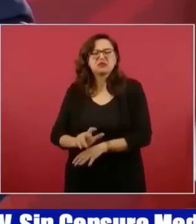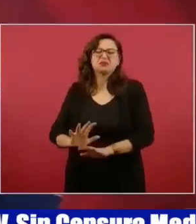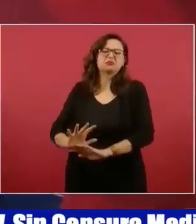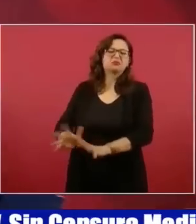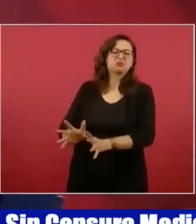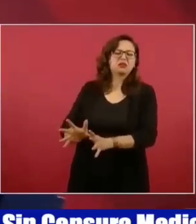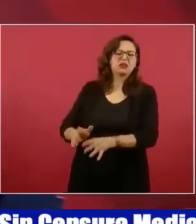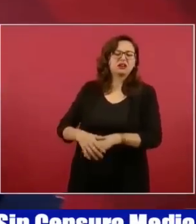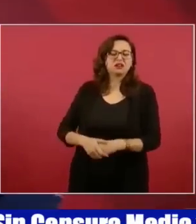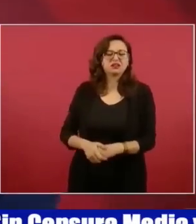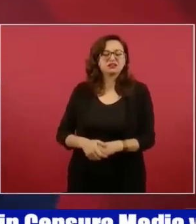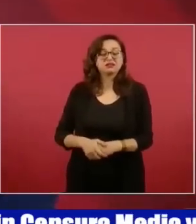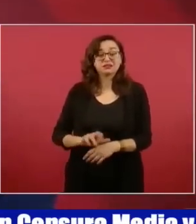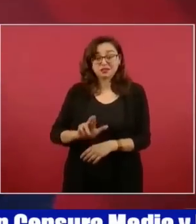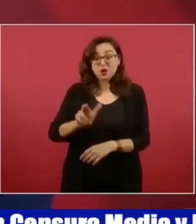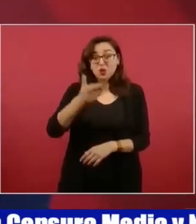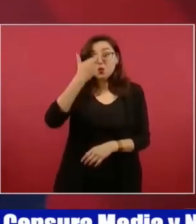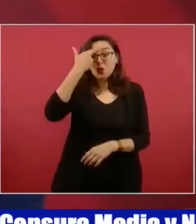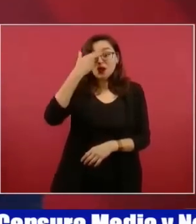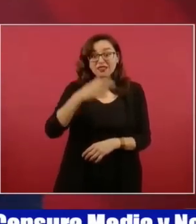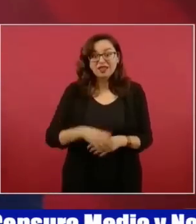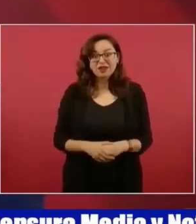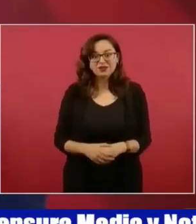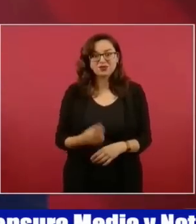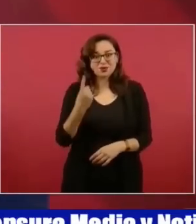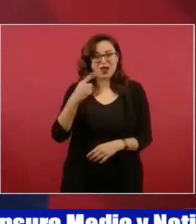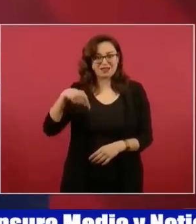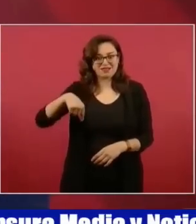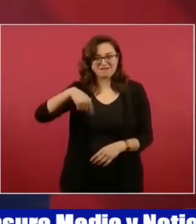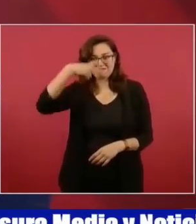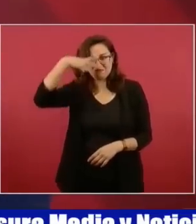del bloque conservador que decía que para qué